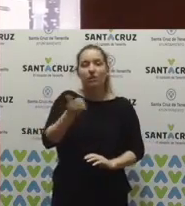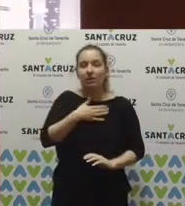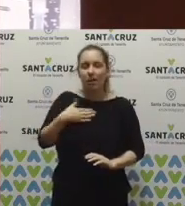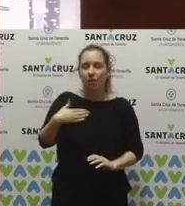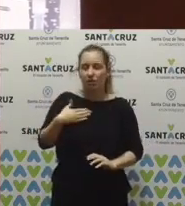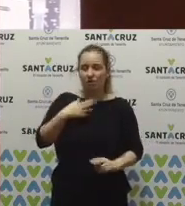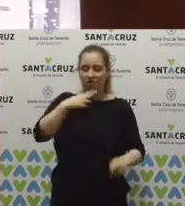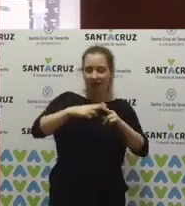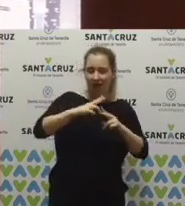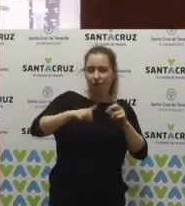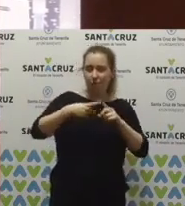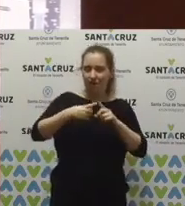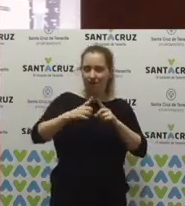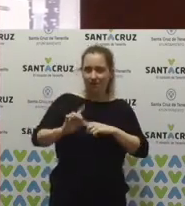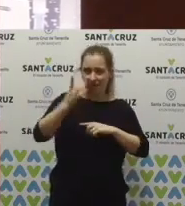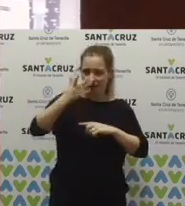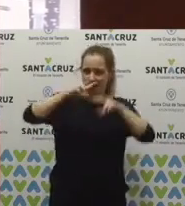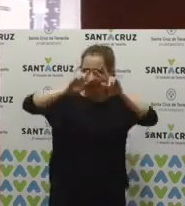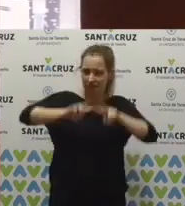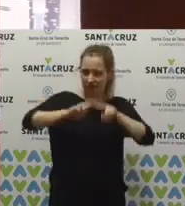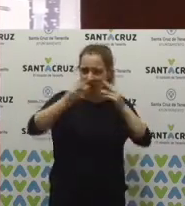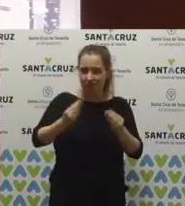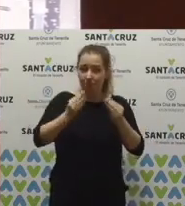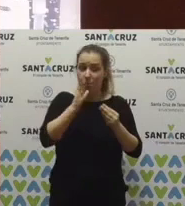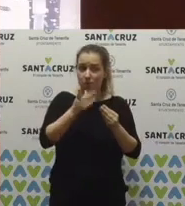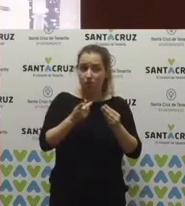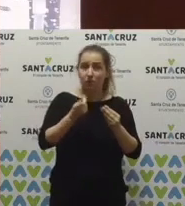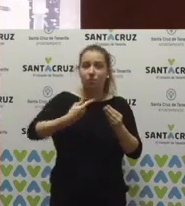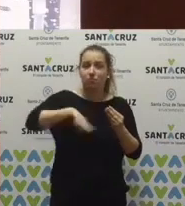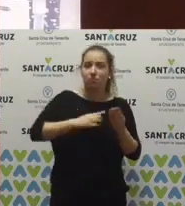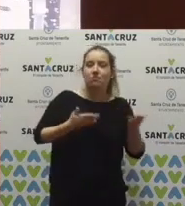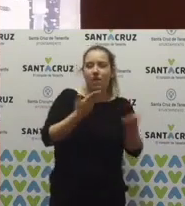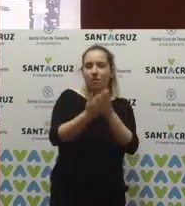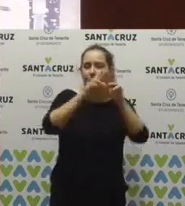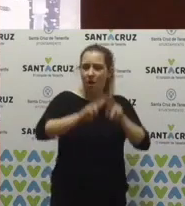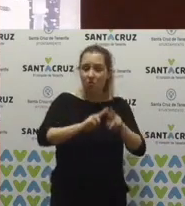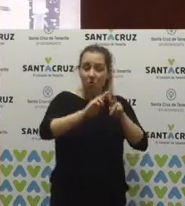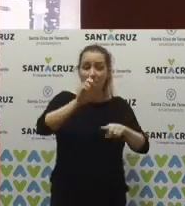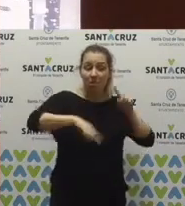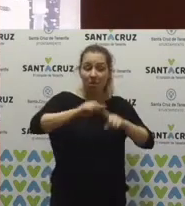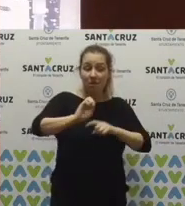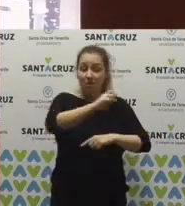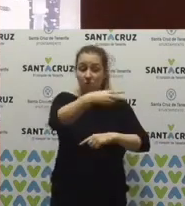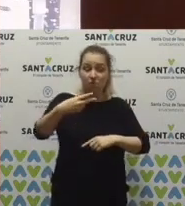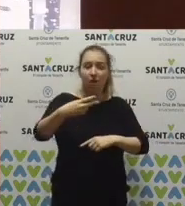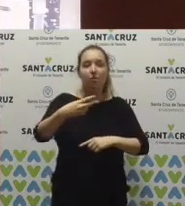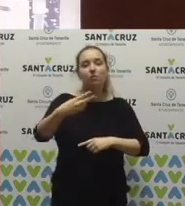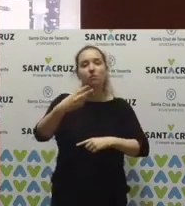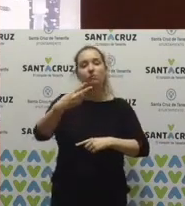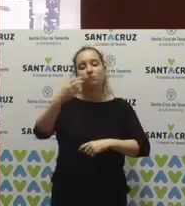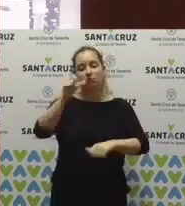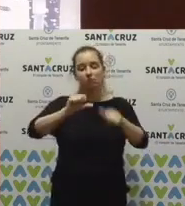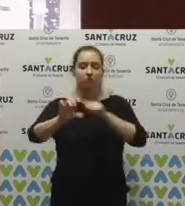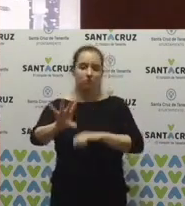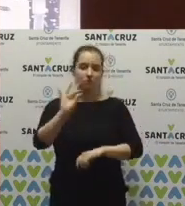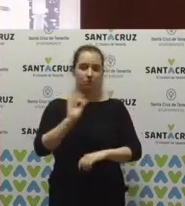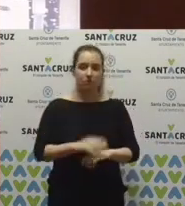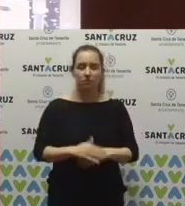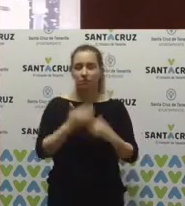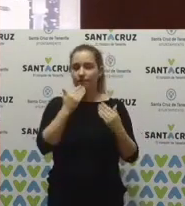datos no por eso pedimos un estudio y sobre ese estudio pues ya se toma una decisión gracias también